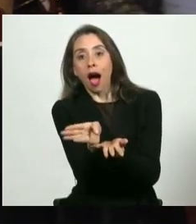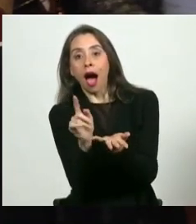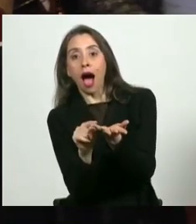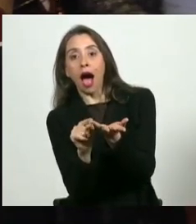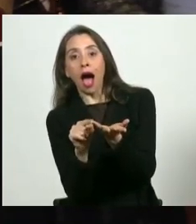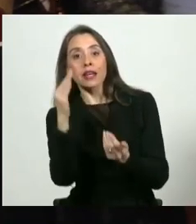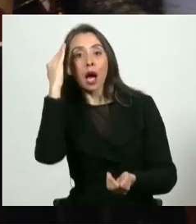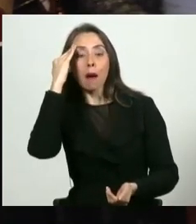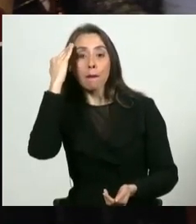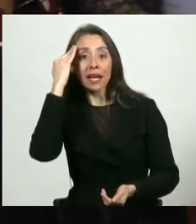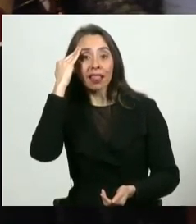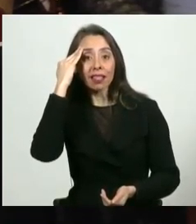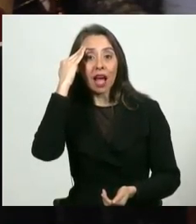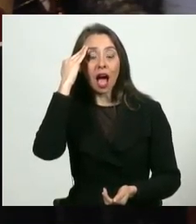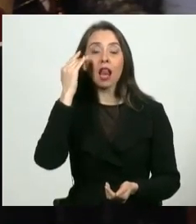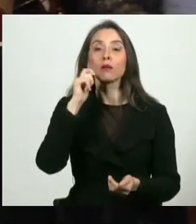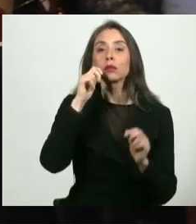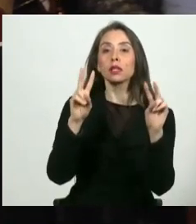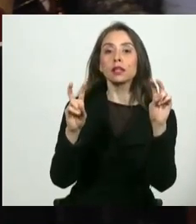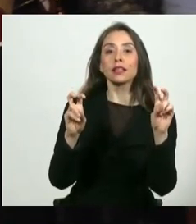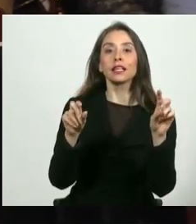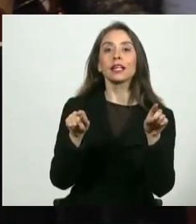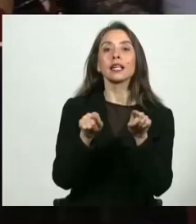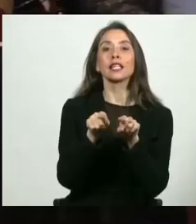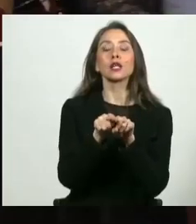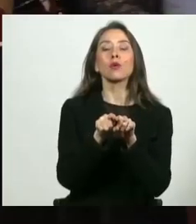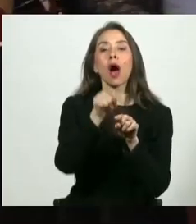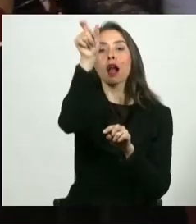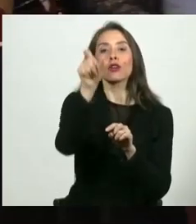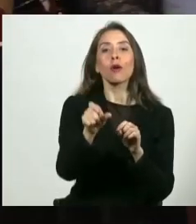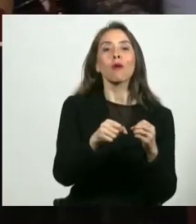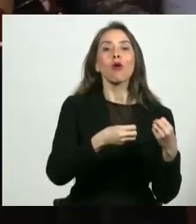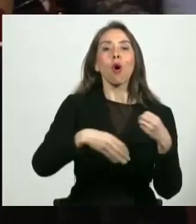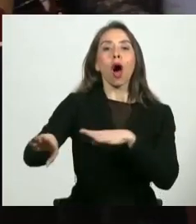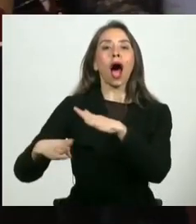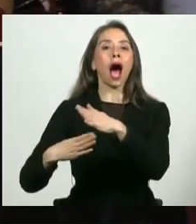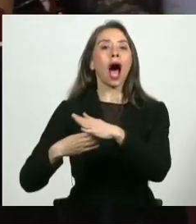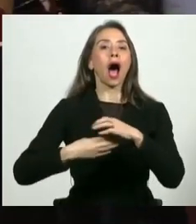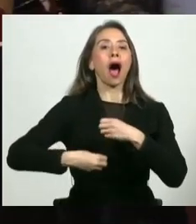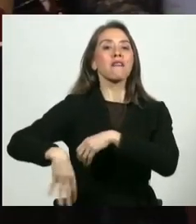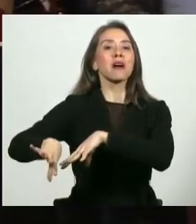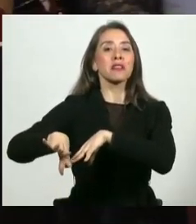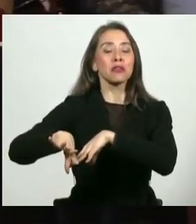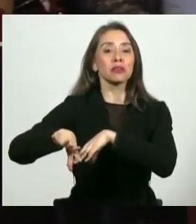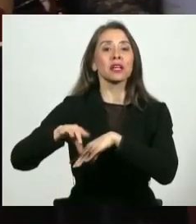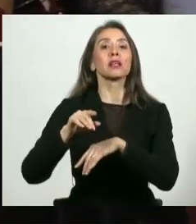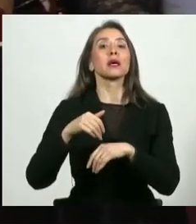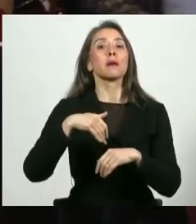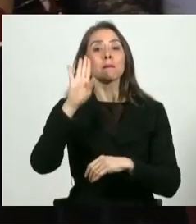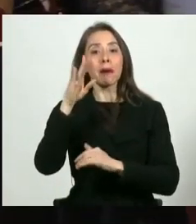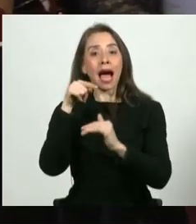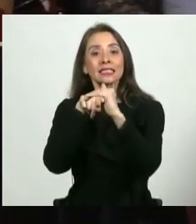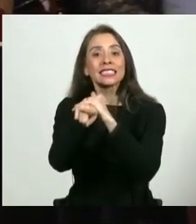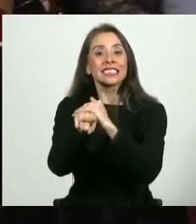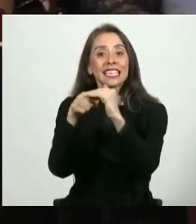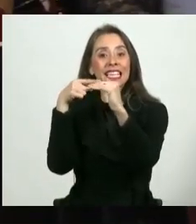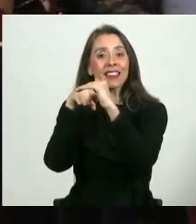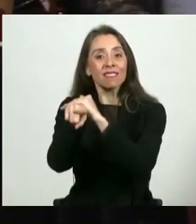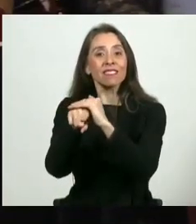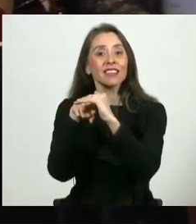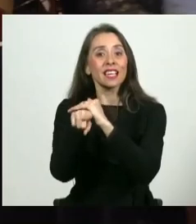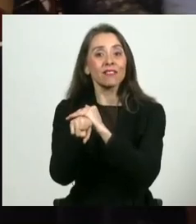mental es, entre comillas, el hermano abandonado, en donde las principales intervenciones se generan a propósito